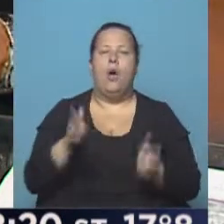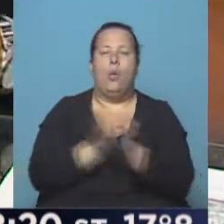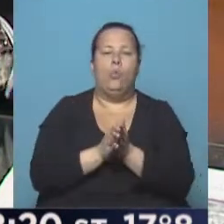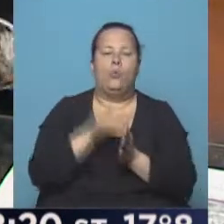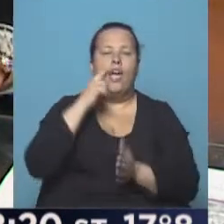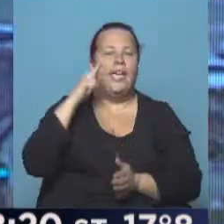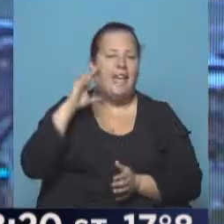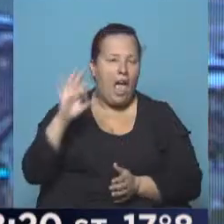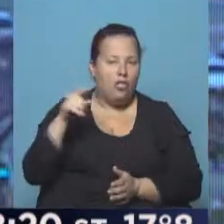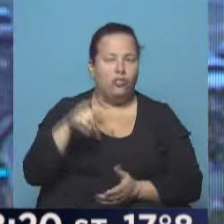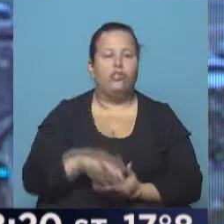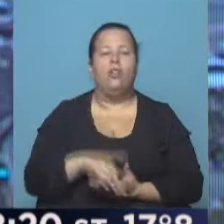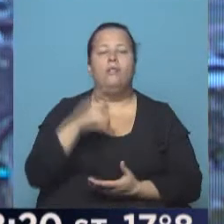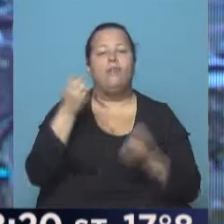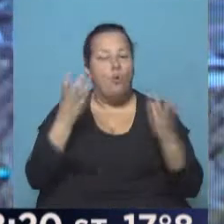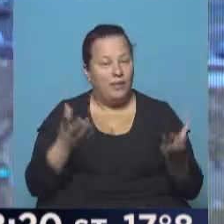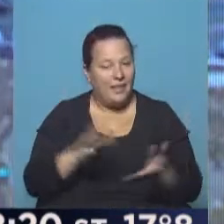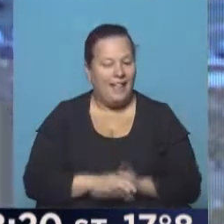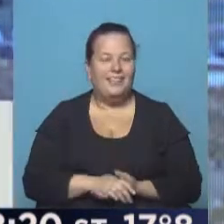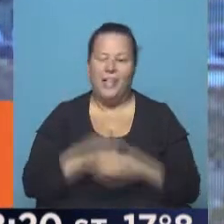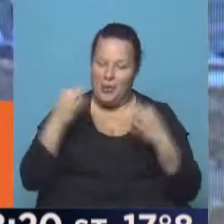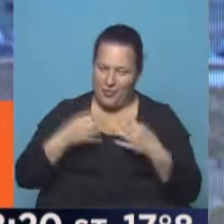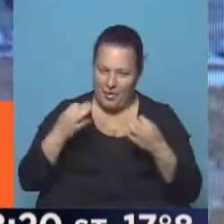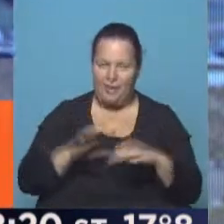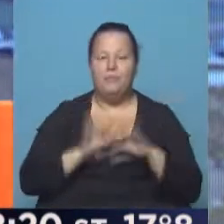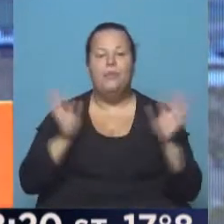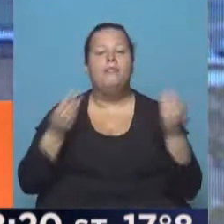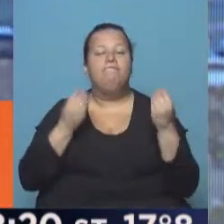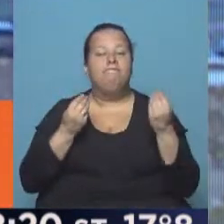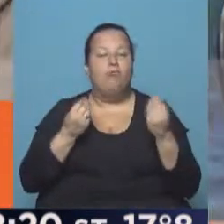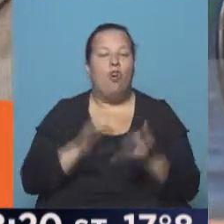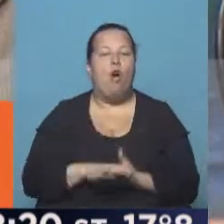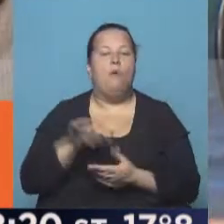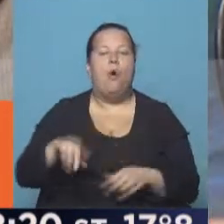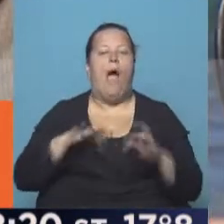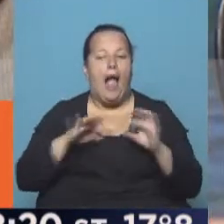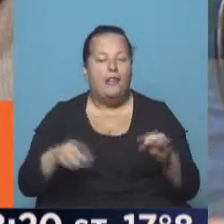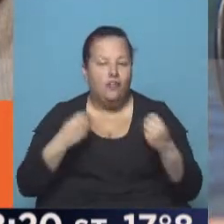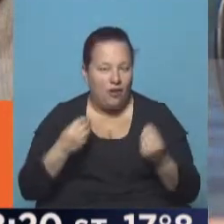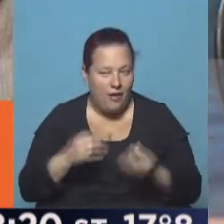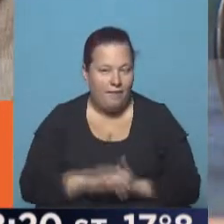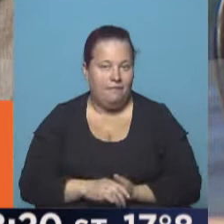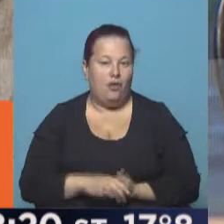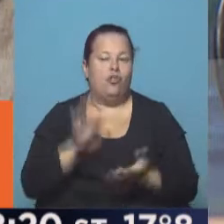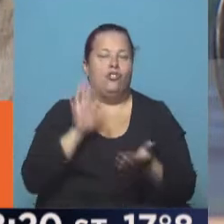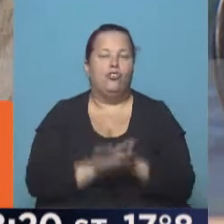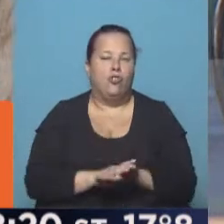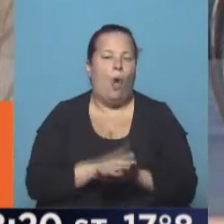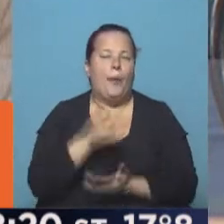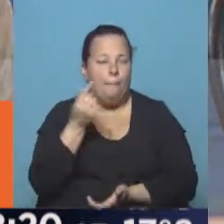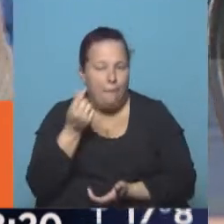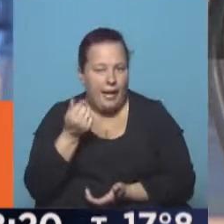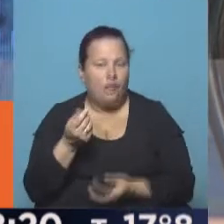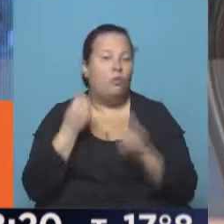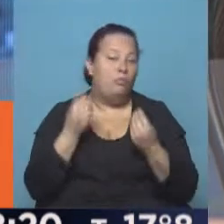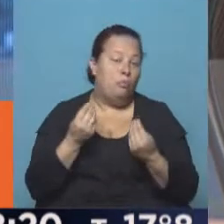Ignacio Oliveradol. Ignacio, ¿cómo va? Bien. Bueno, ¿qué hay que esperar para estas vacaciones en lo que tiene que ver con precios?